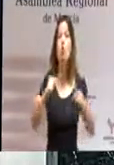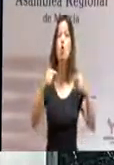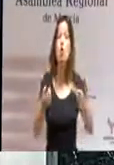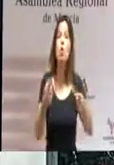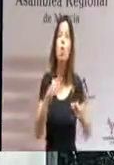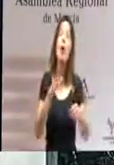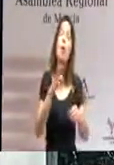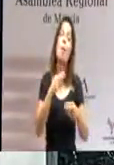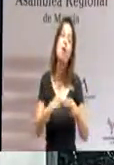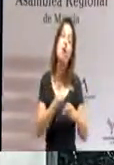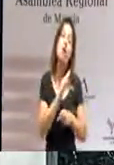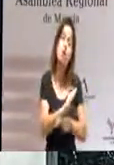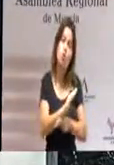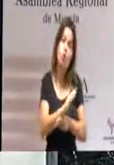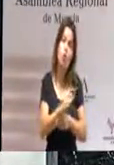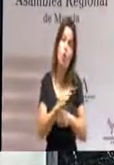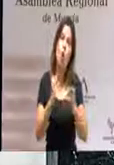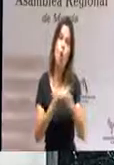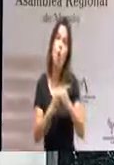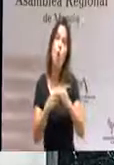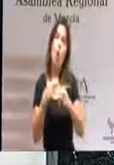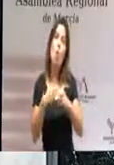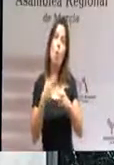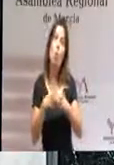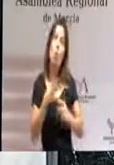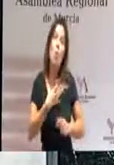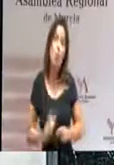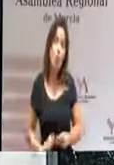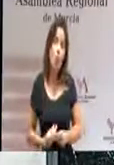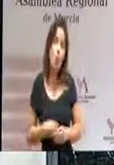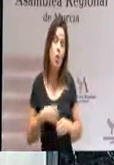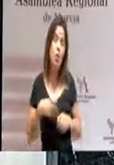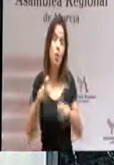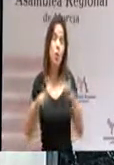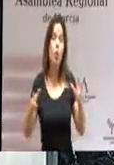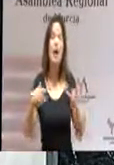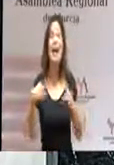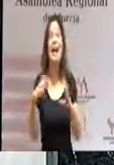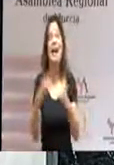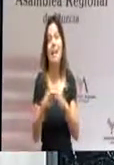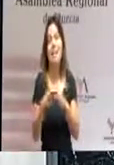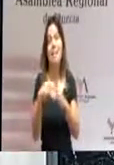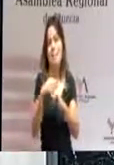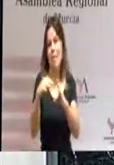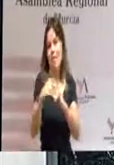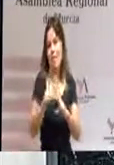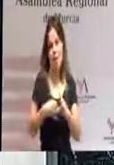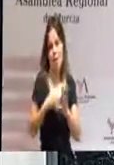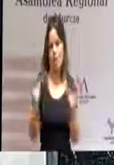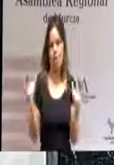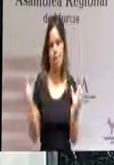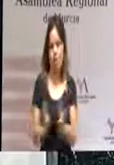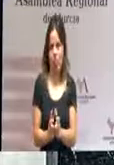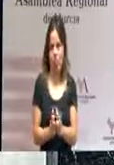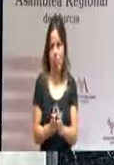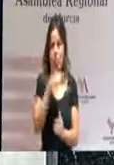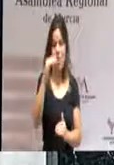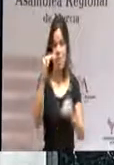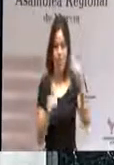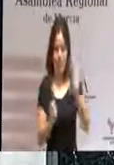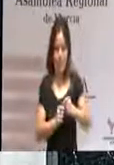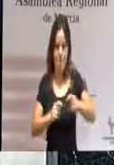sus políticas, la clase media murciana está desmoronándose. El crecimiento y la desigualdad, señor